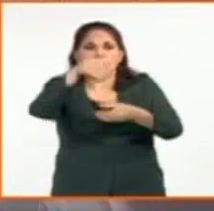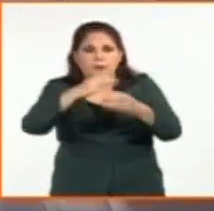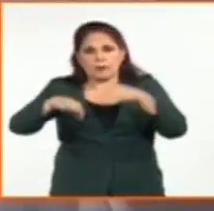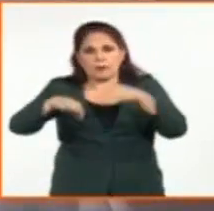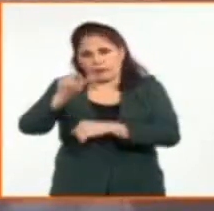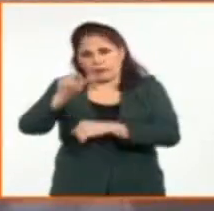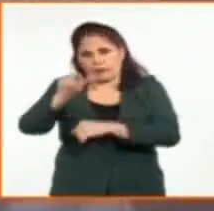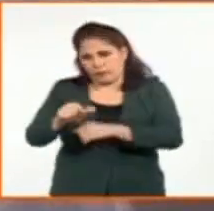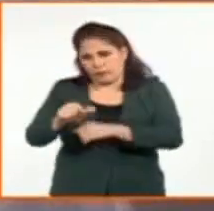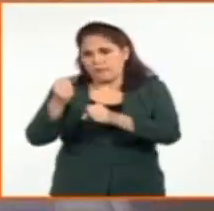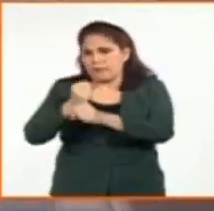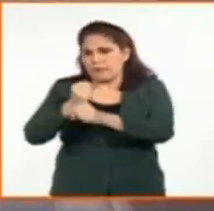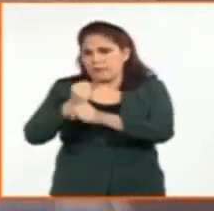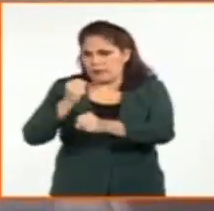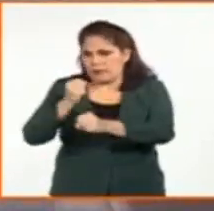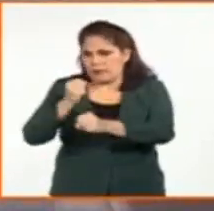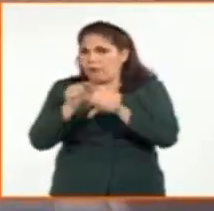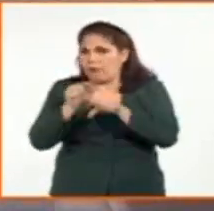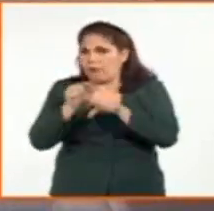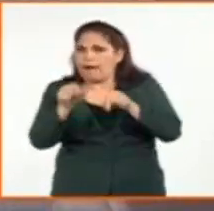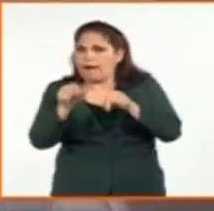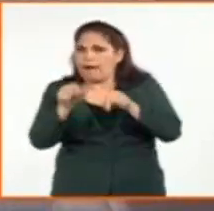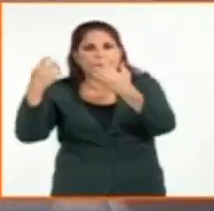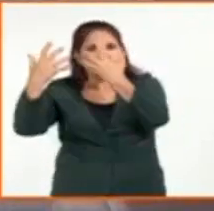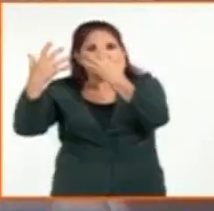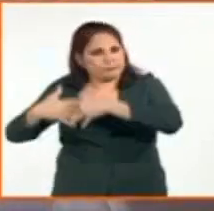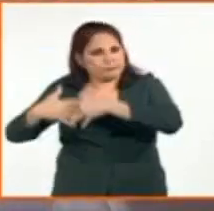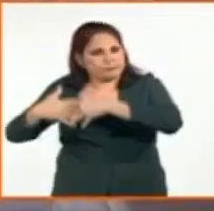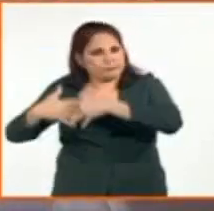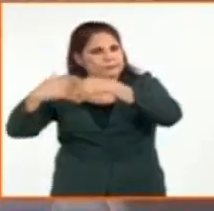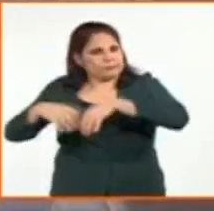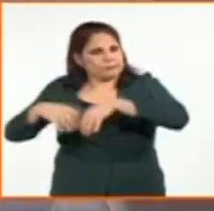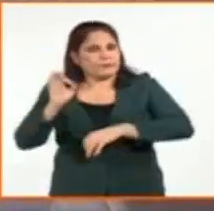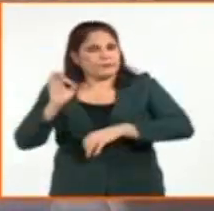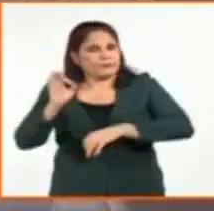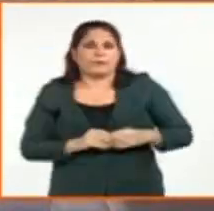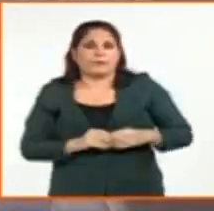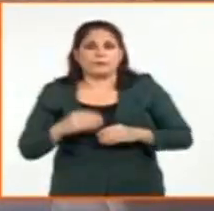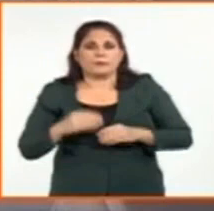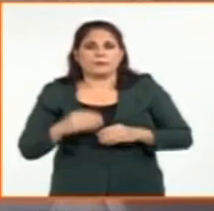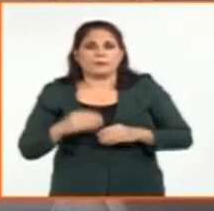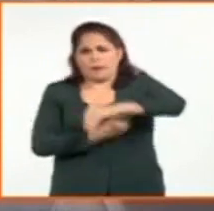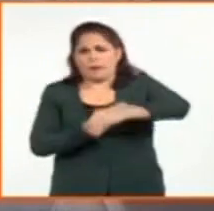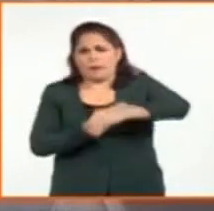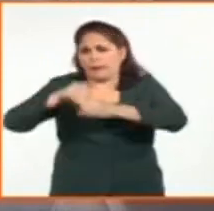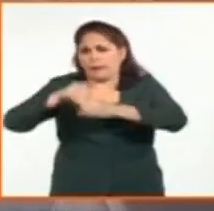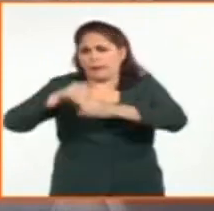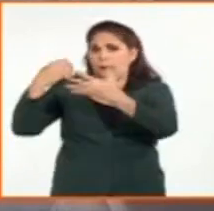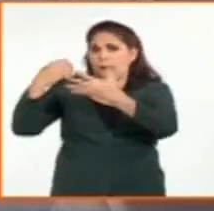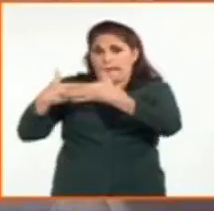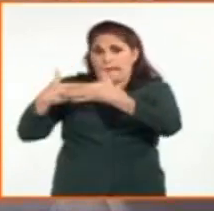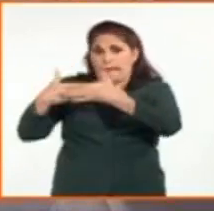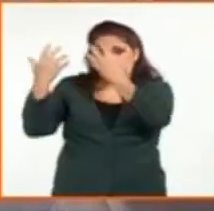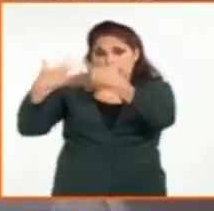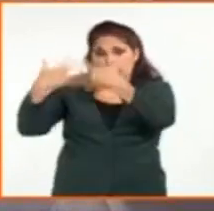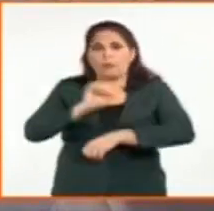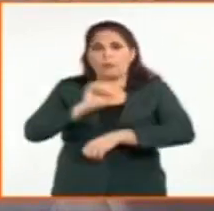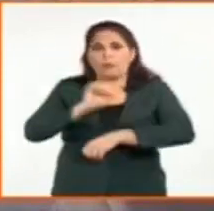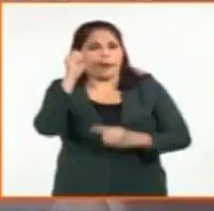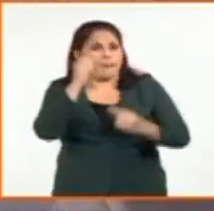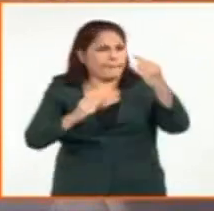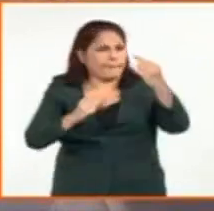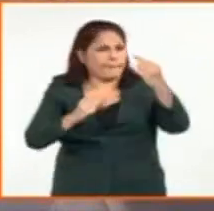de todas esas políticas que hablamos en un principio, hay que conducir su transformación y empezar a lograr los